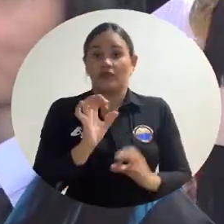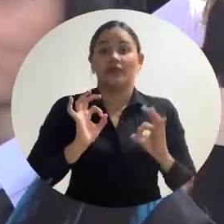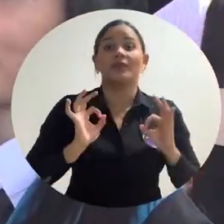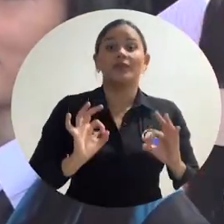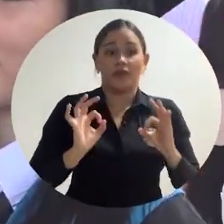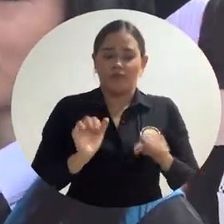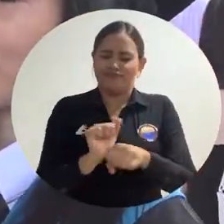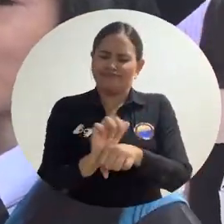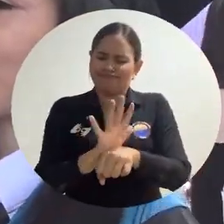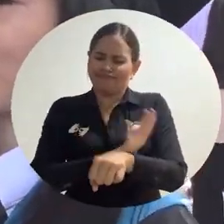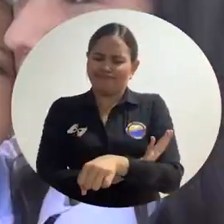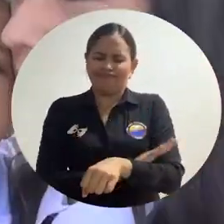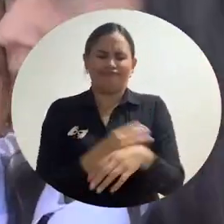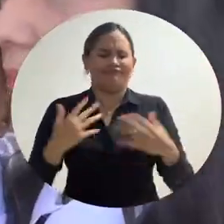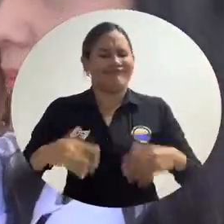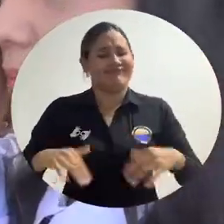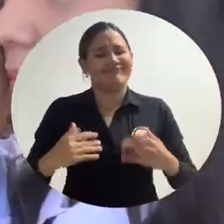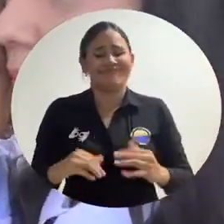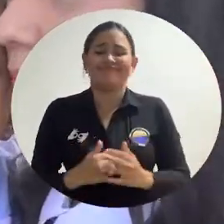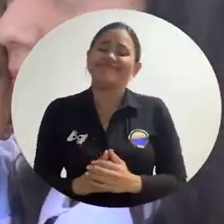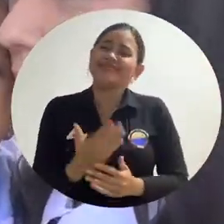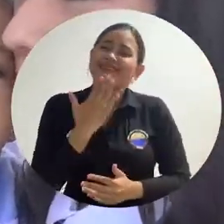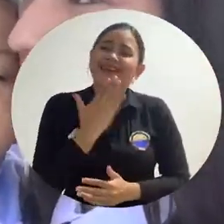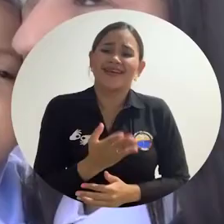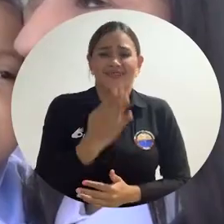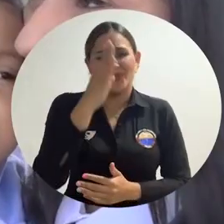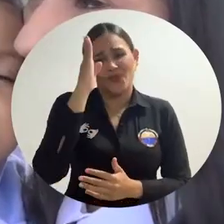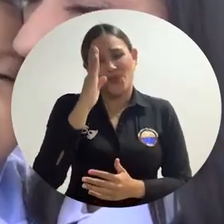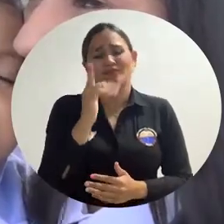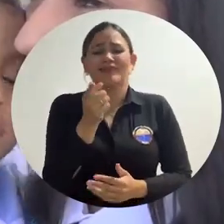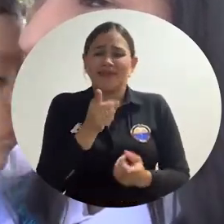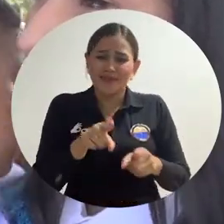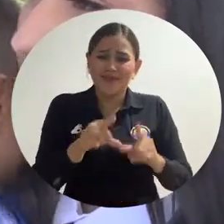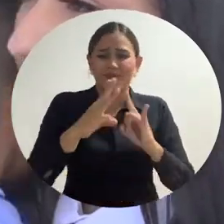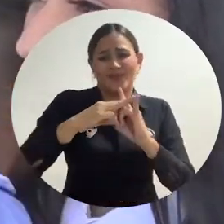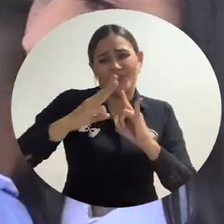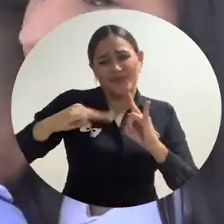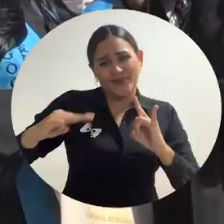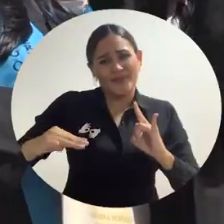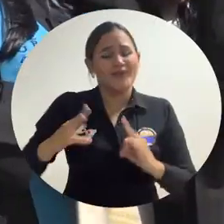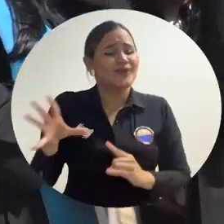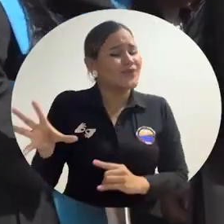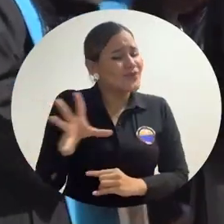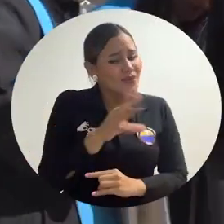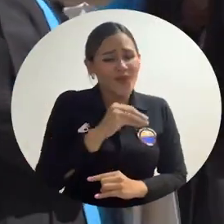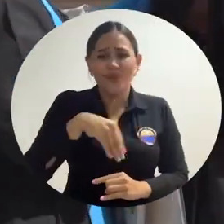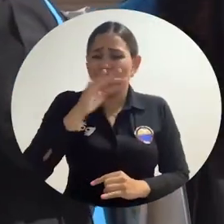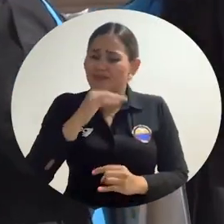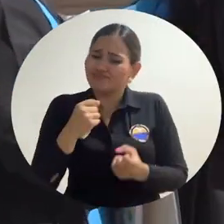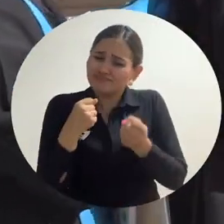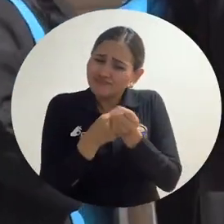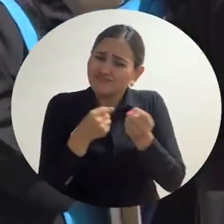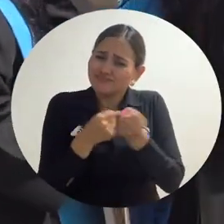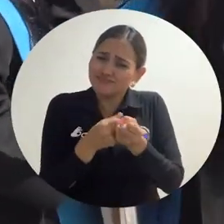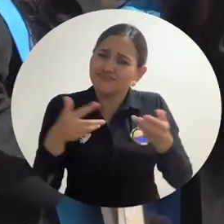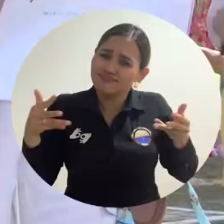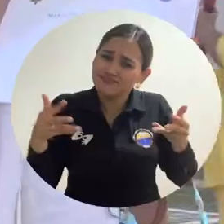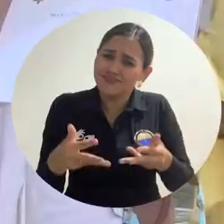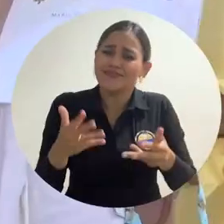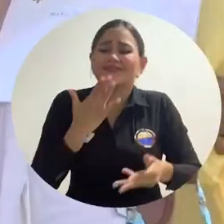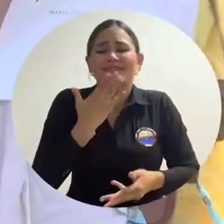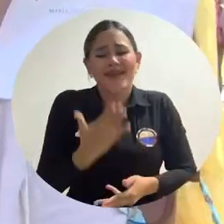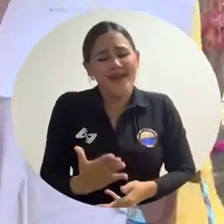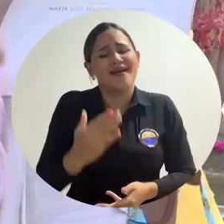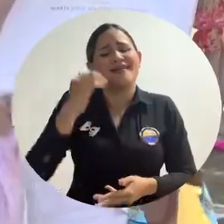es grande, es maravilloso y le damos gracias a mi Dios, a la universidad y a todas las personas que hicieron parte de